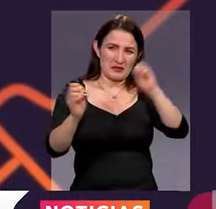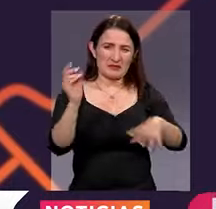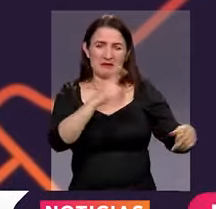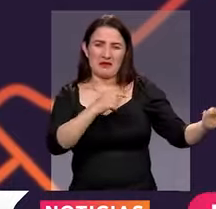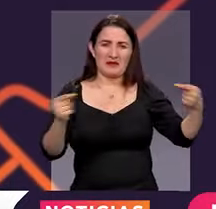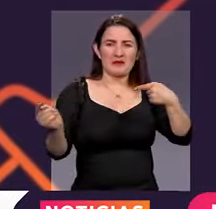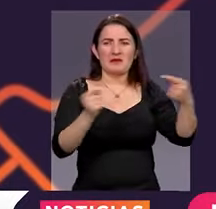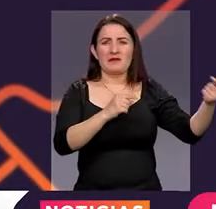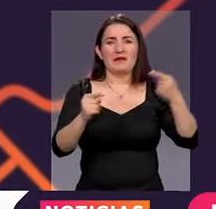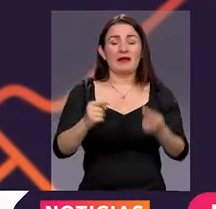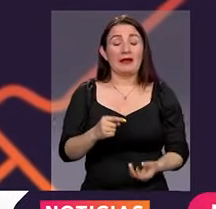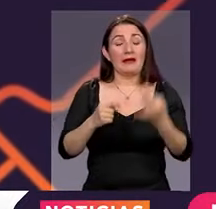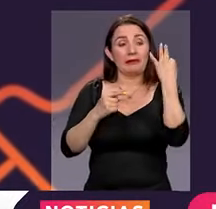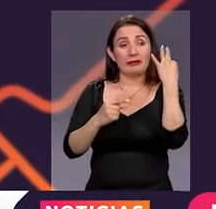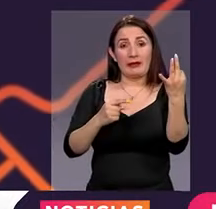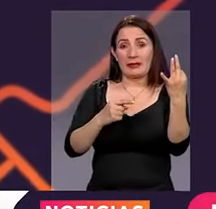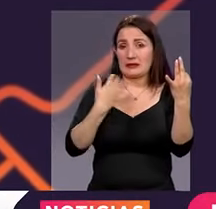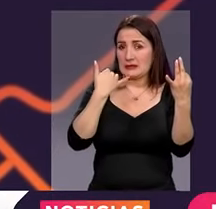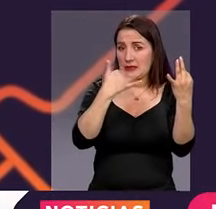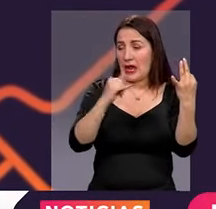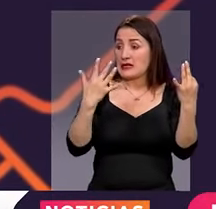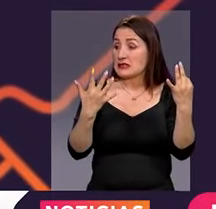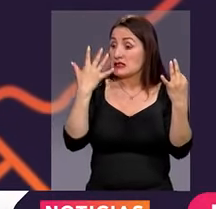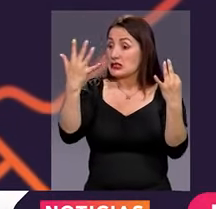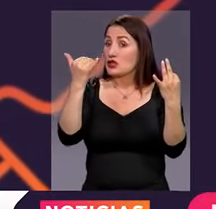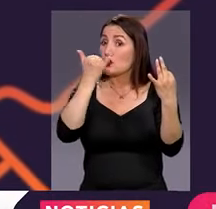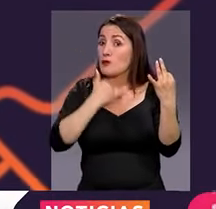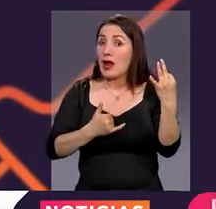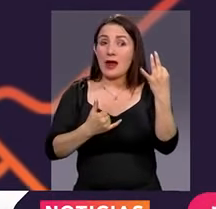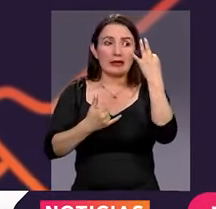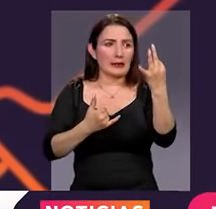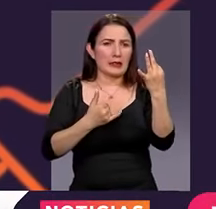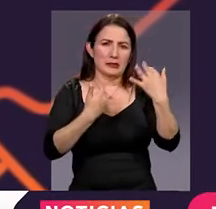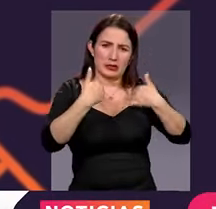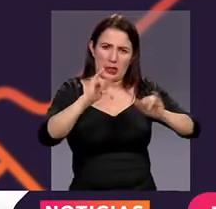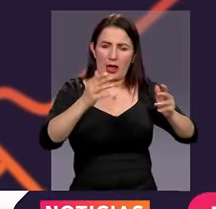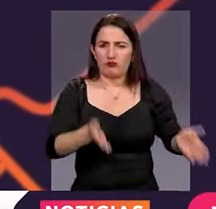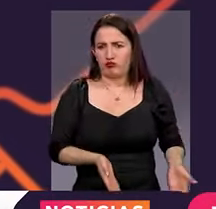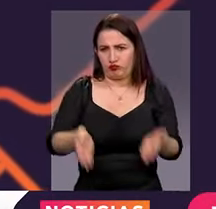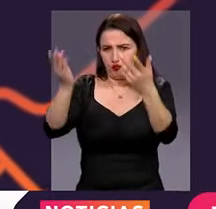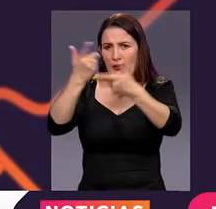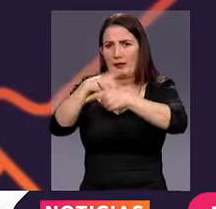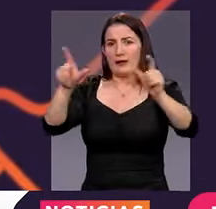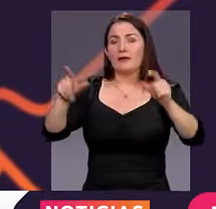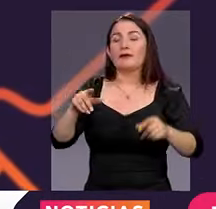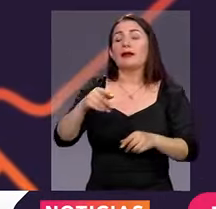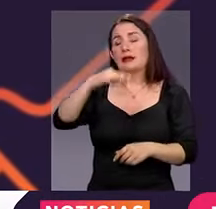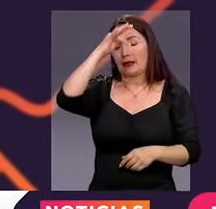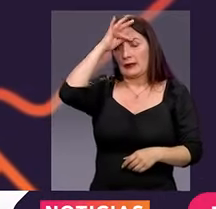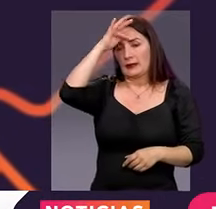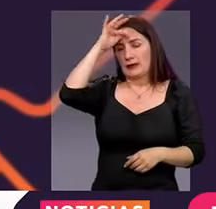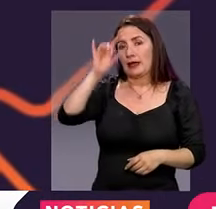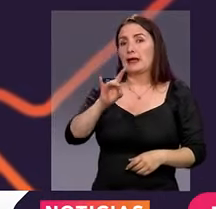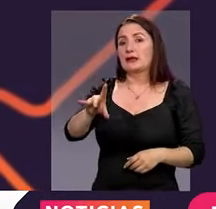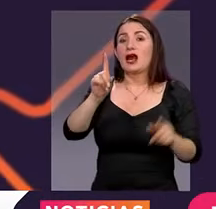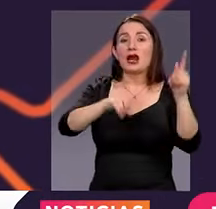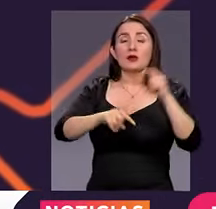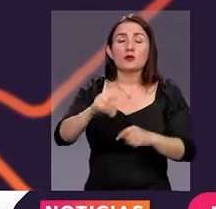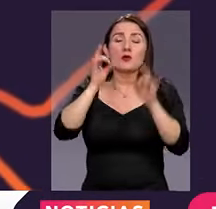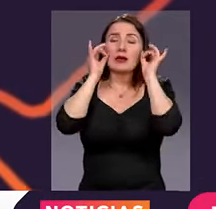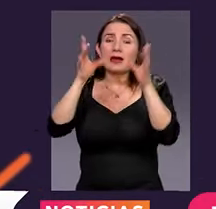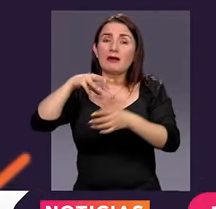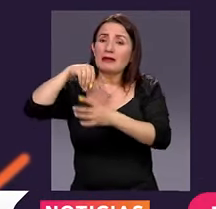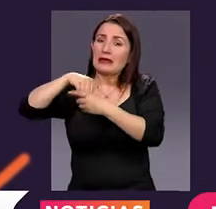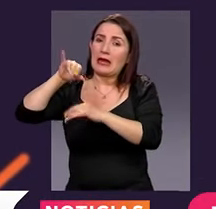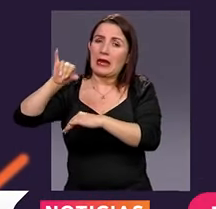3 de 5 de los aficionados que estuvieron involucrados y salieron heridos fueron dados de alta desde la clínica Chía y algunos con graves lesiones aún se encuentran